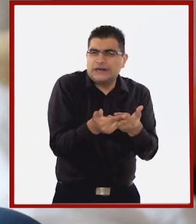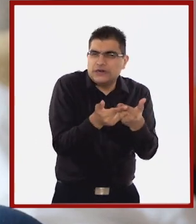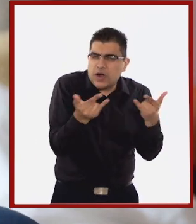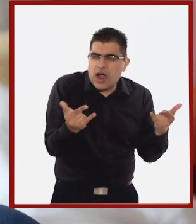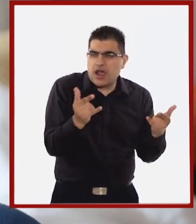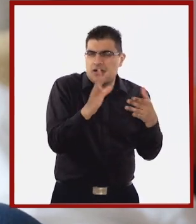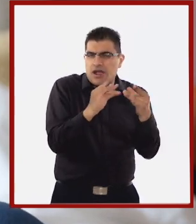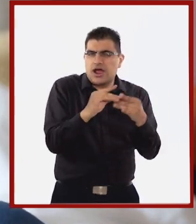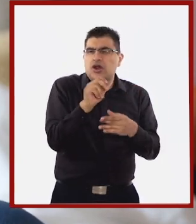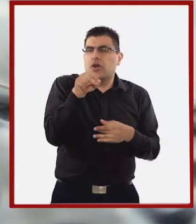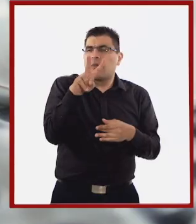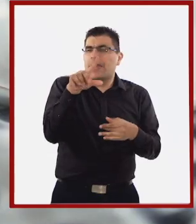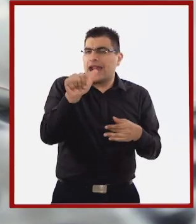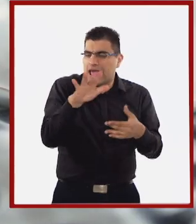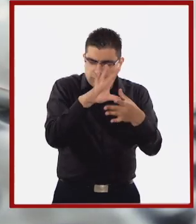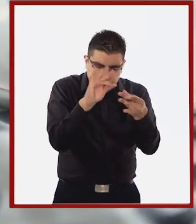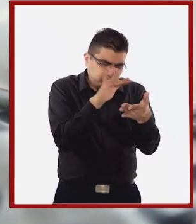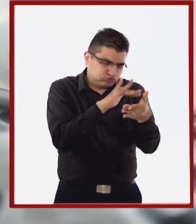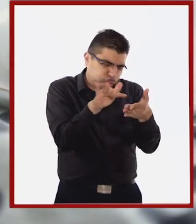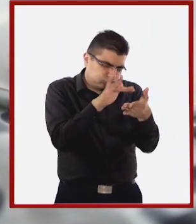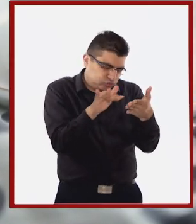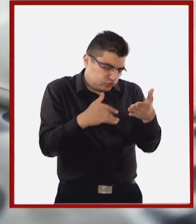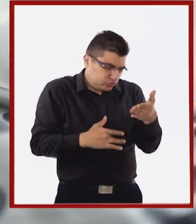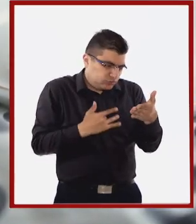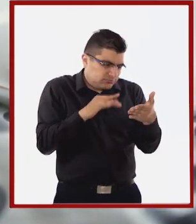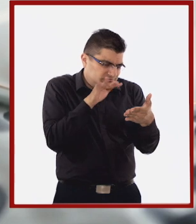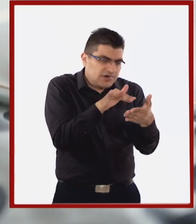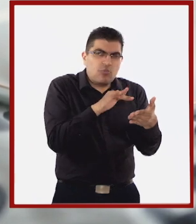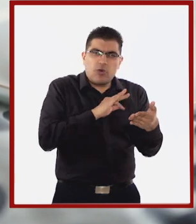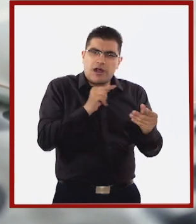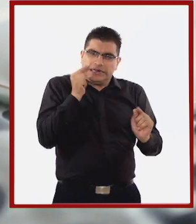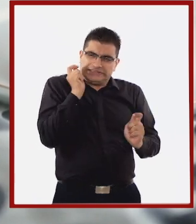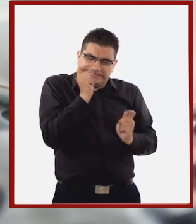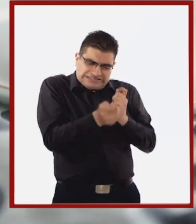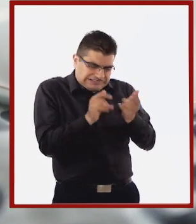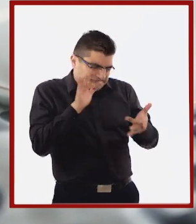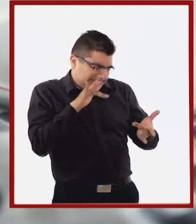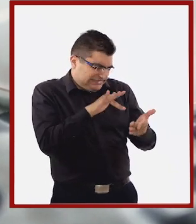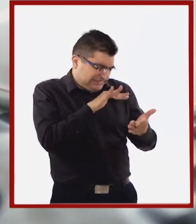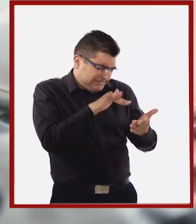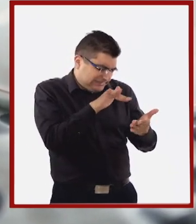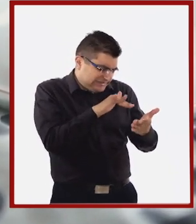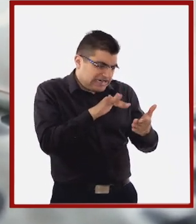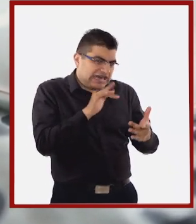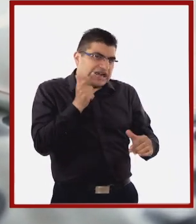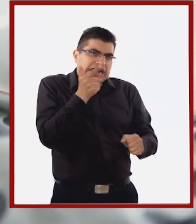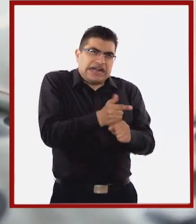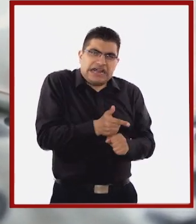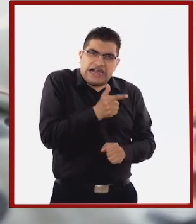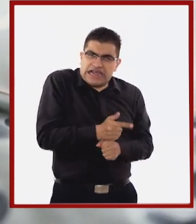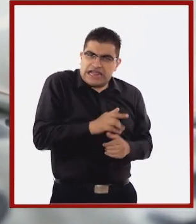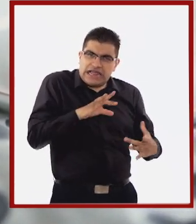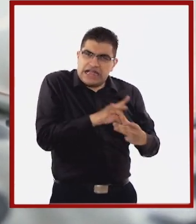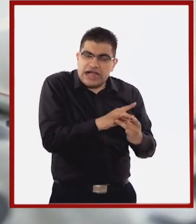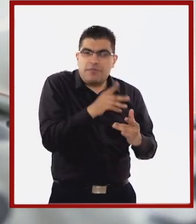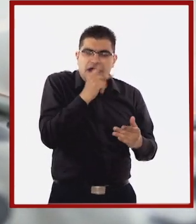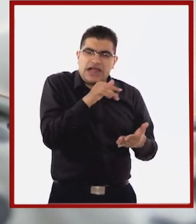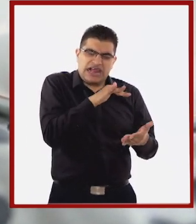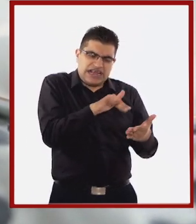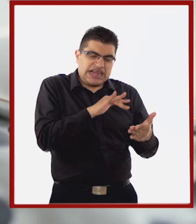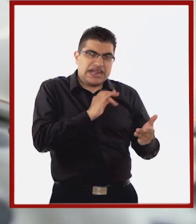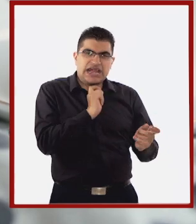generalmente encontramos que nos podemos, si no identificar, por lo menos relacionar intelectual